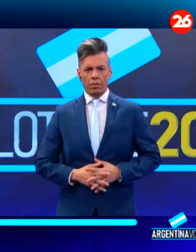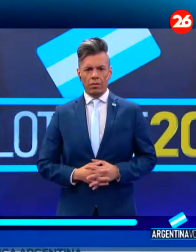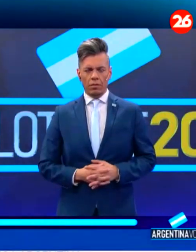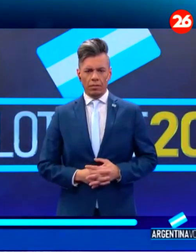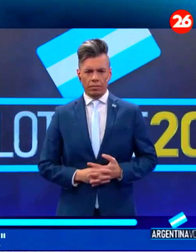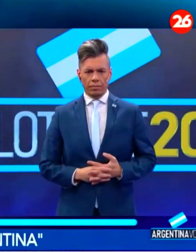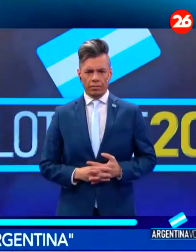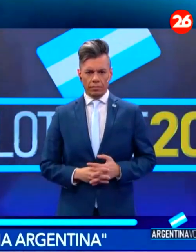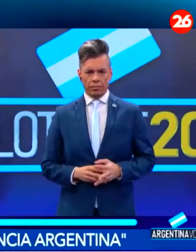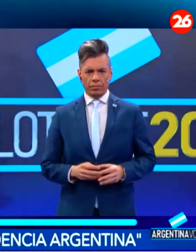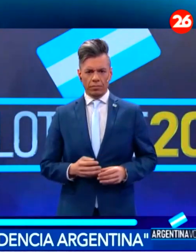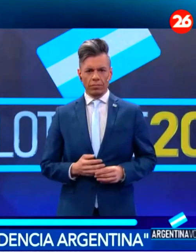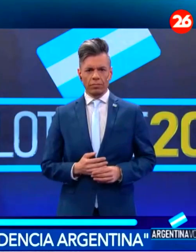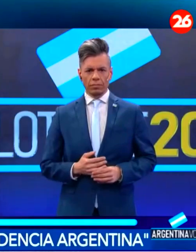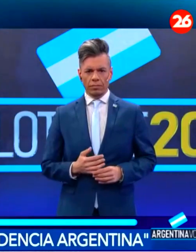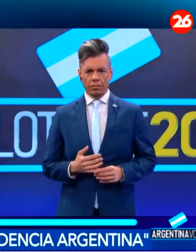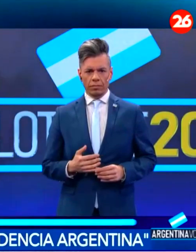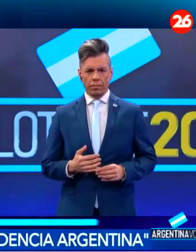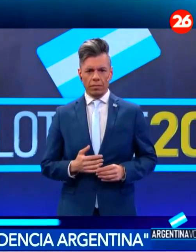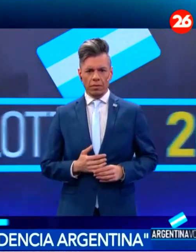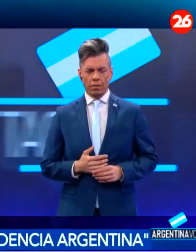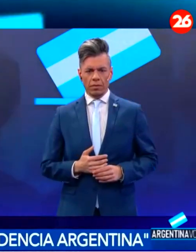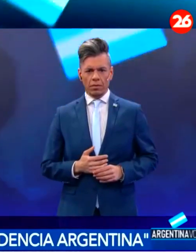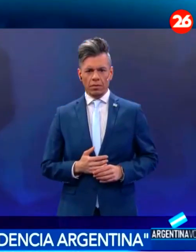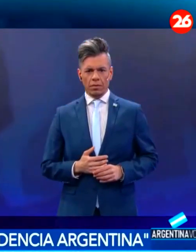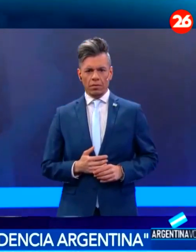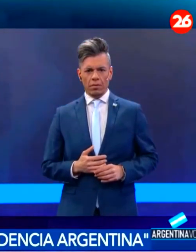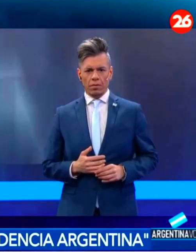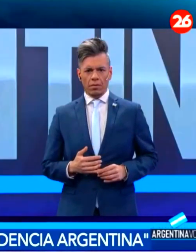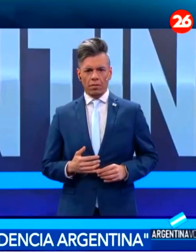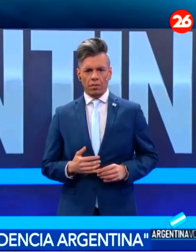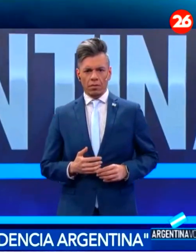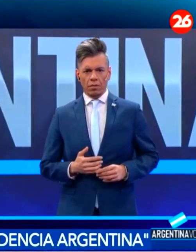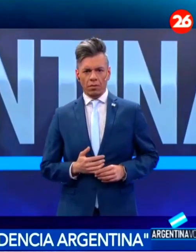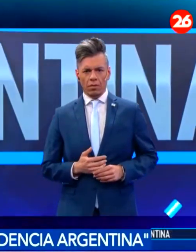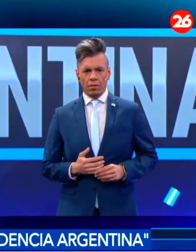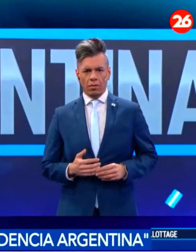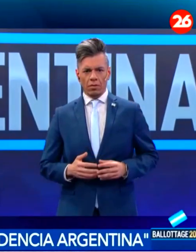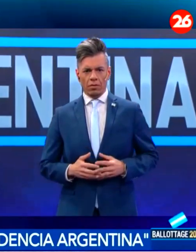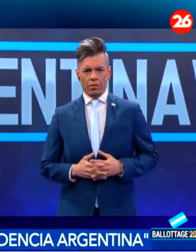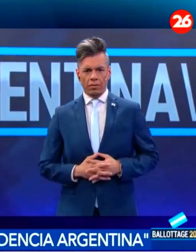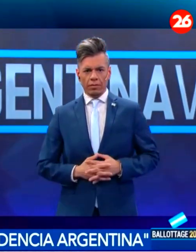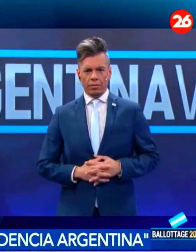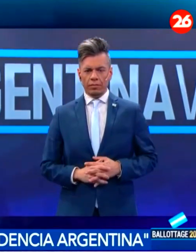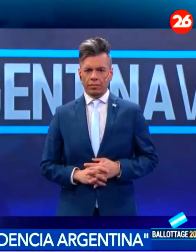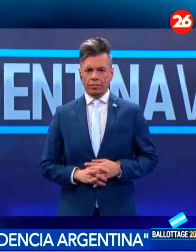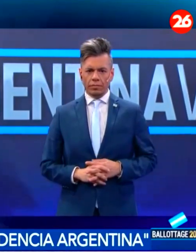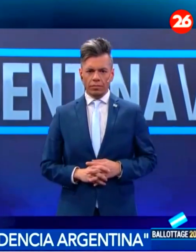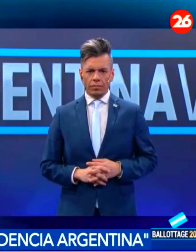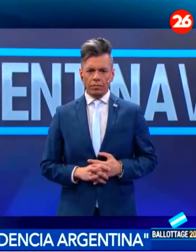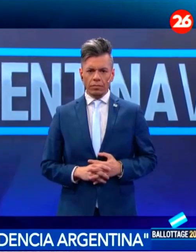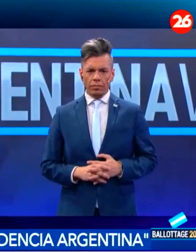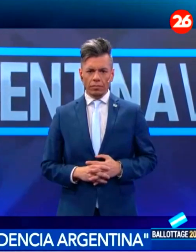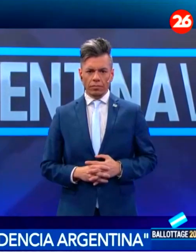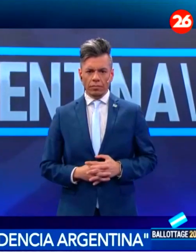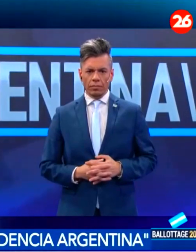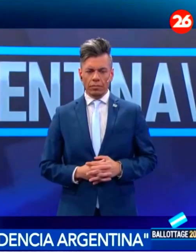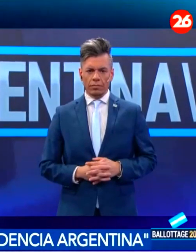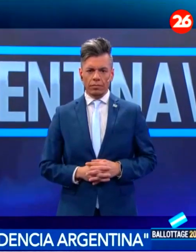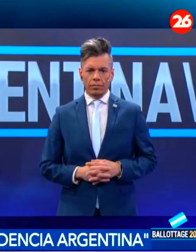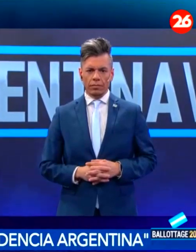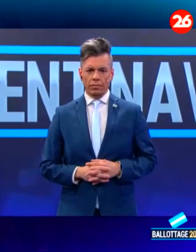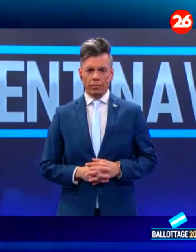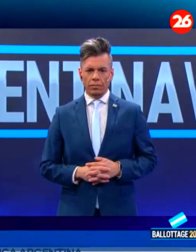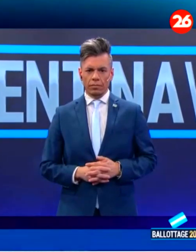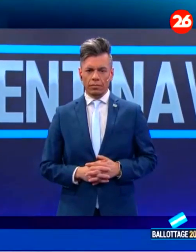de pesos, por ejemplo, solo en Facebook. Nosotros, cero, por supuesto. Algo así como... Facebook se puede pagar también, vos podés hacer una promoción o